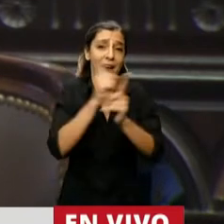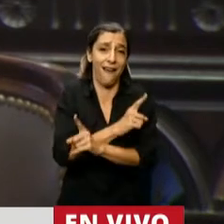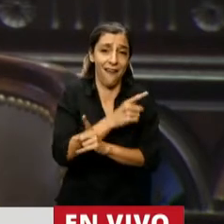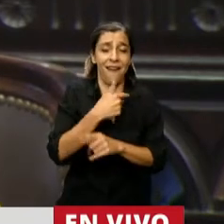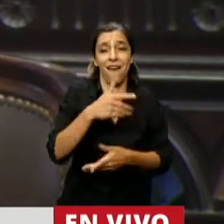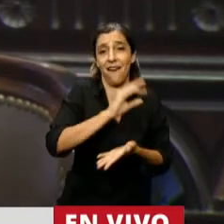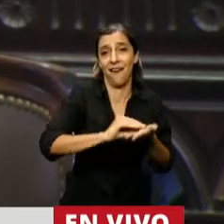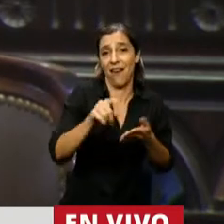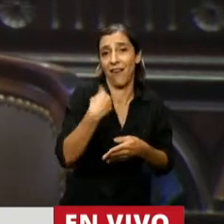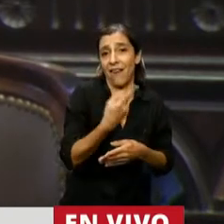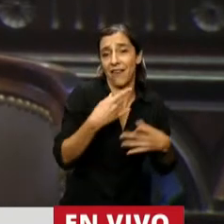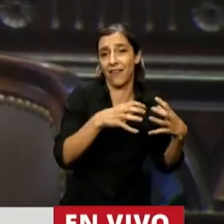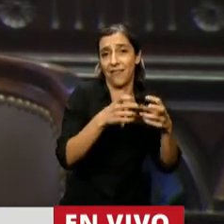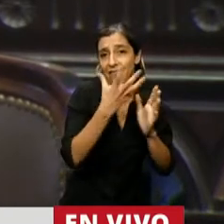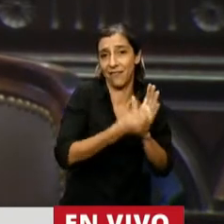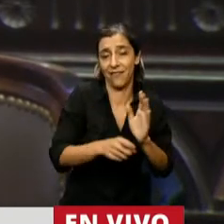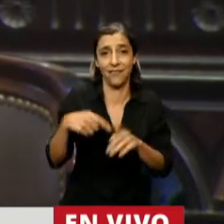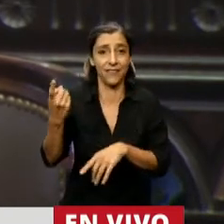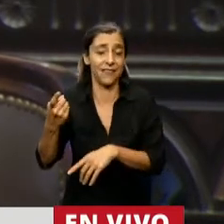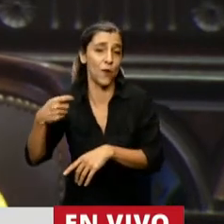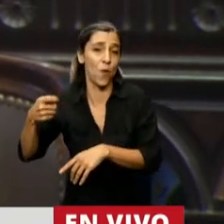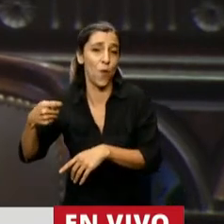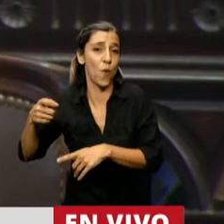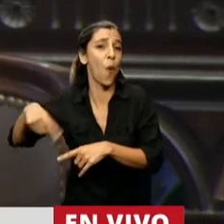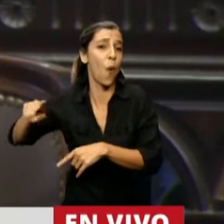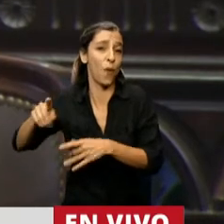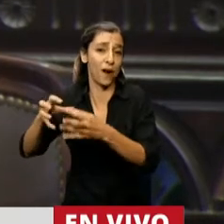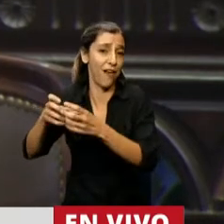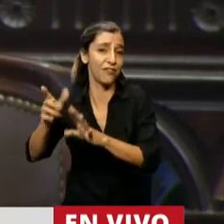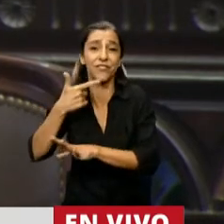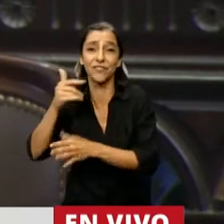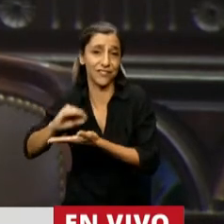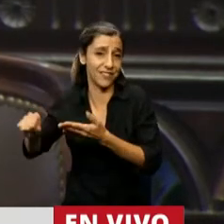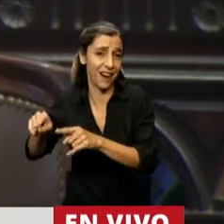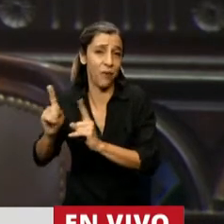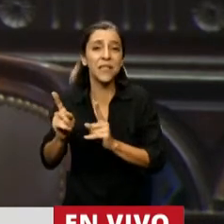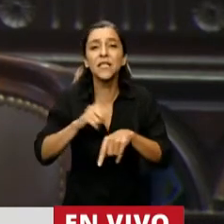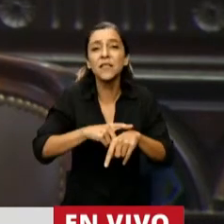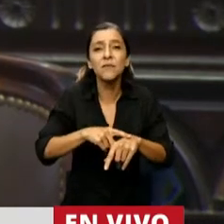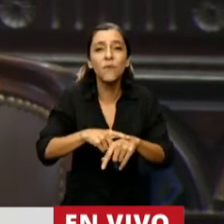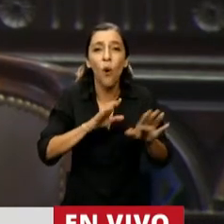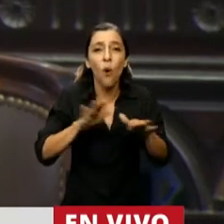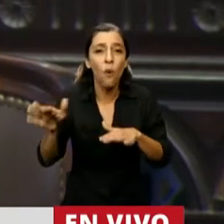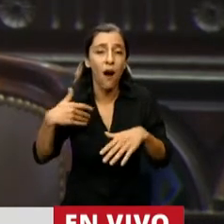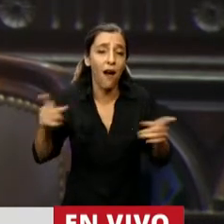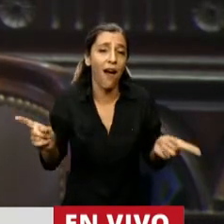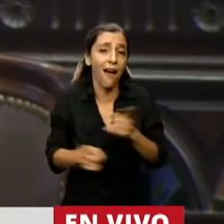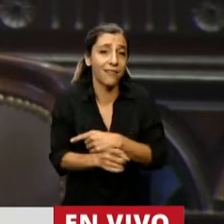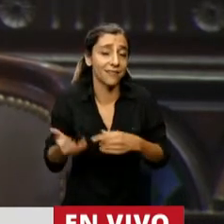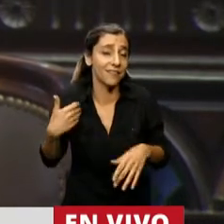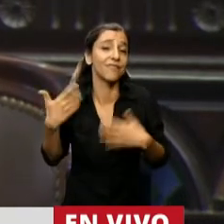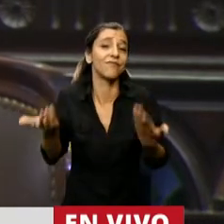de cómo va a salir la ley del aborto y acá se está haciendo o se va a sancionar un ajuste a los jubilados sin que nadie se